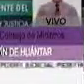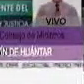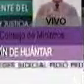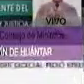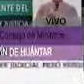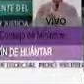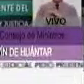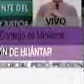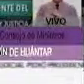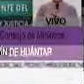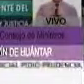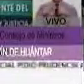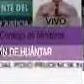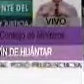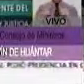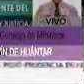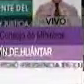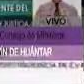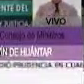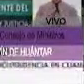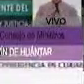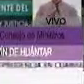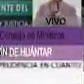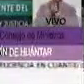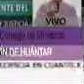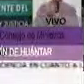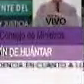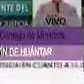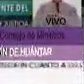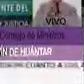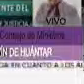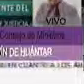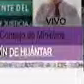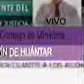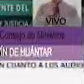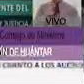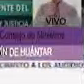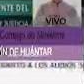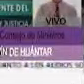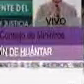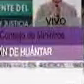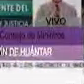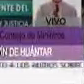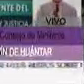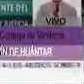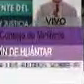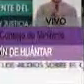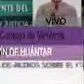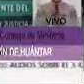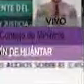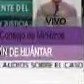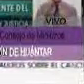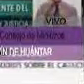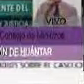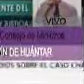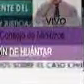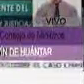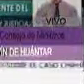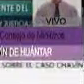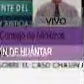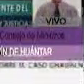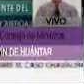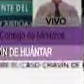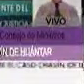internas. Y estábamos en la especial circunstancia en el país de un proceso abierto en el Perú